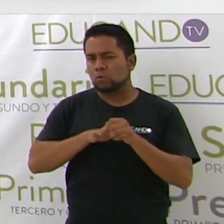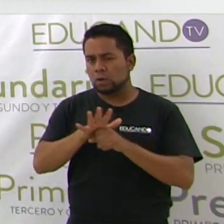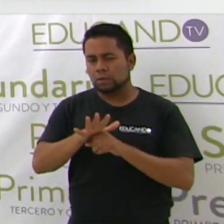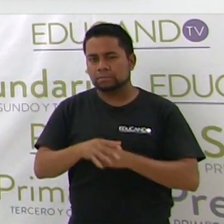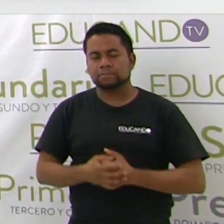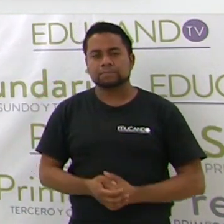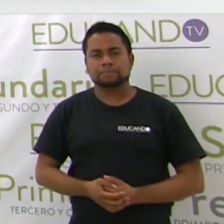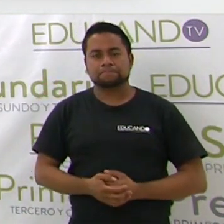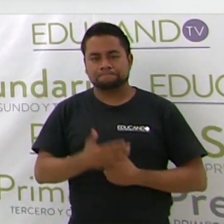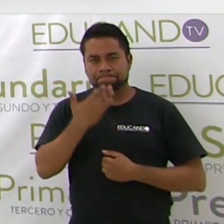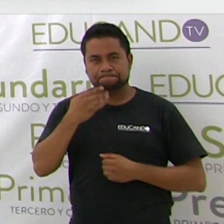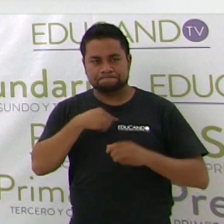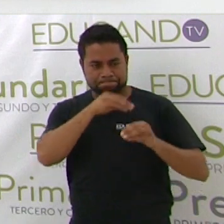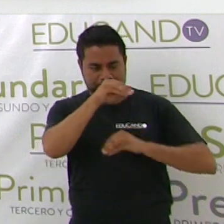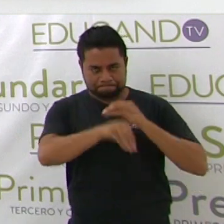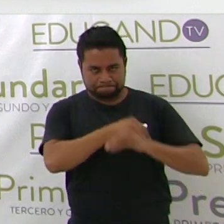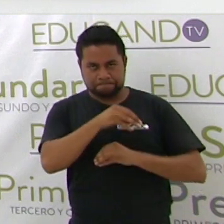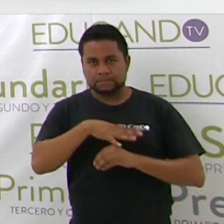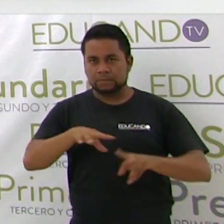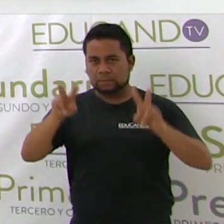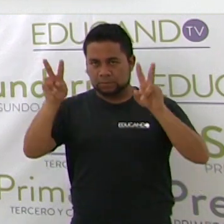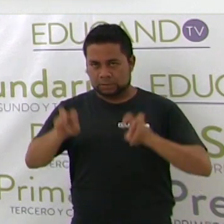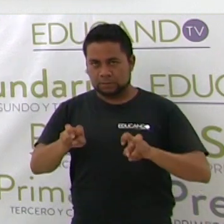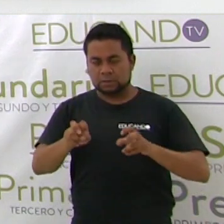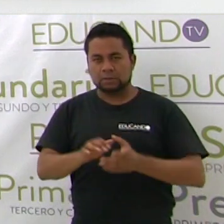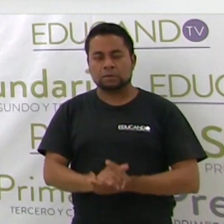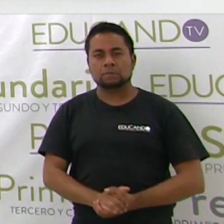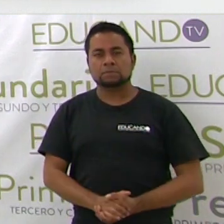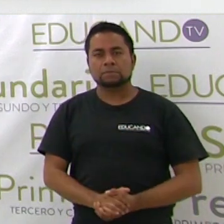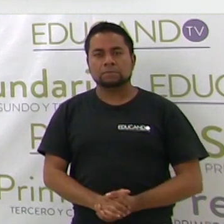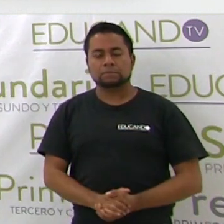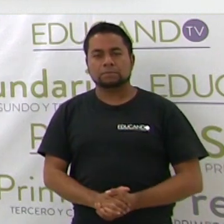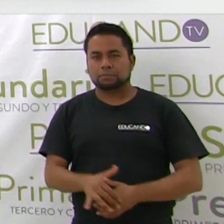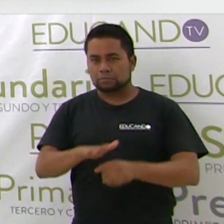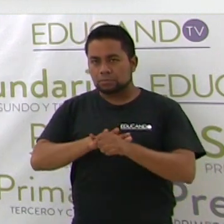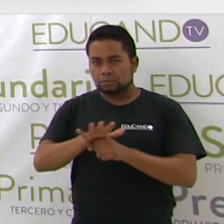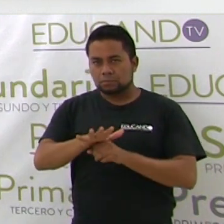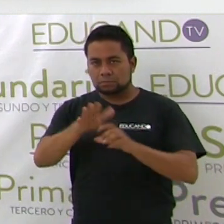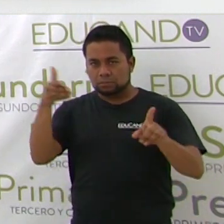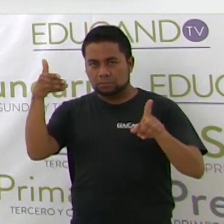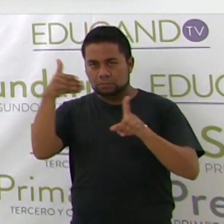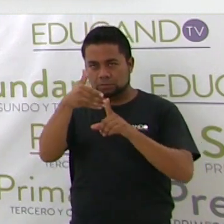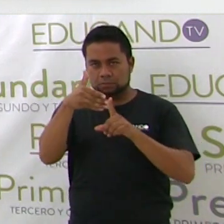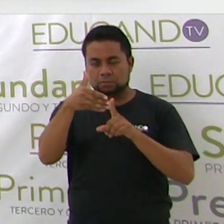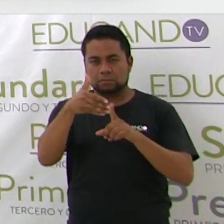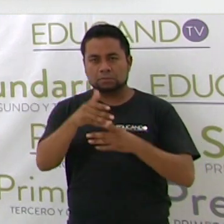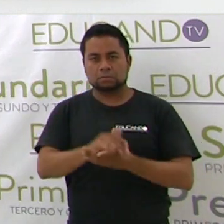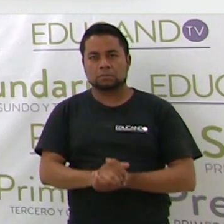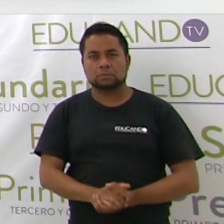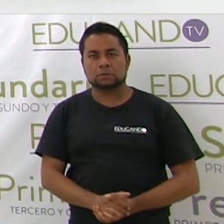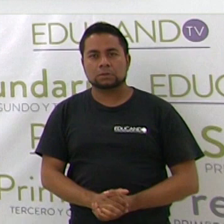Bueno, entonces vamos a colocar, presentar el tema, los propósitos